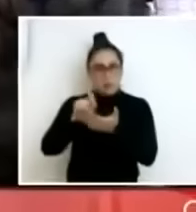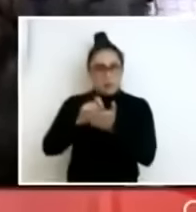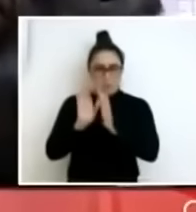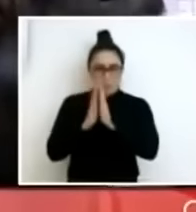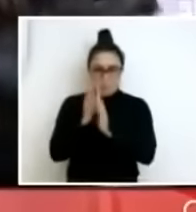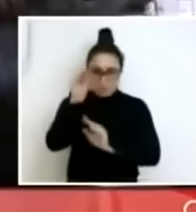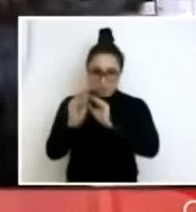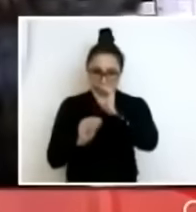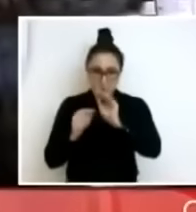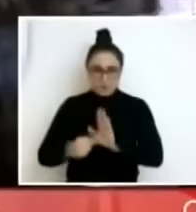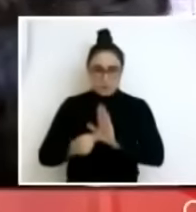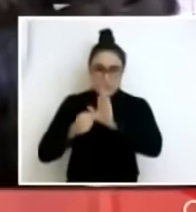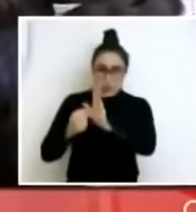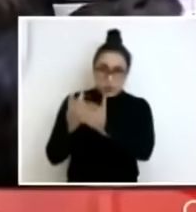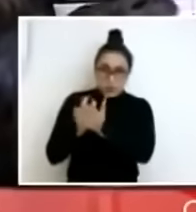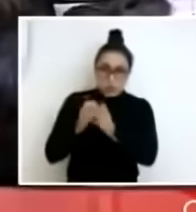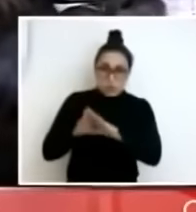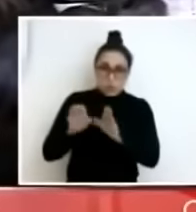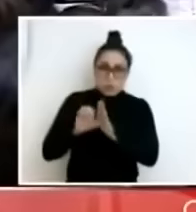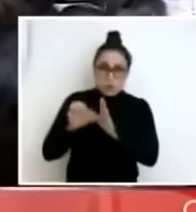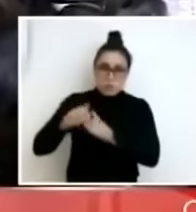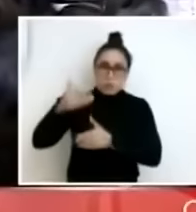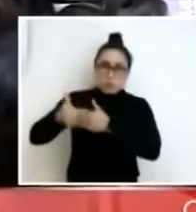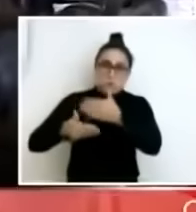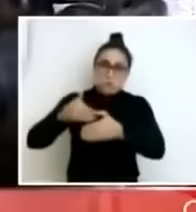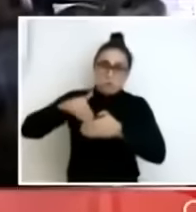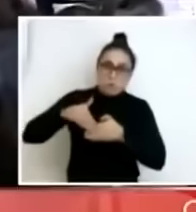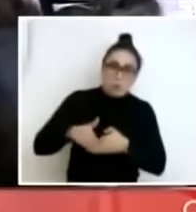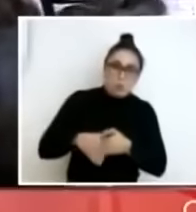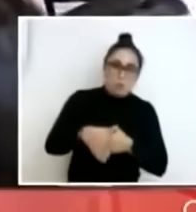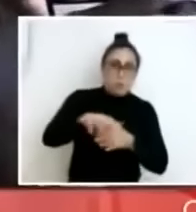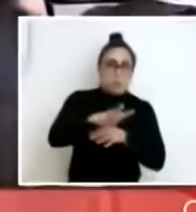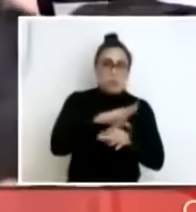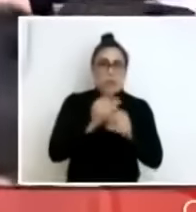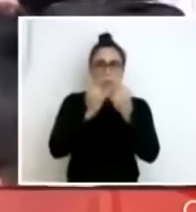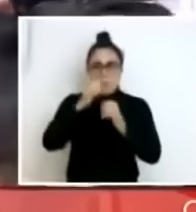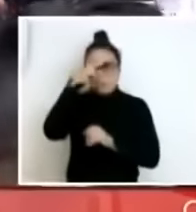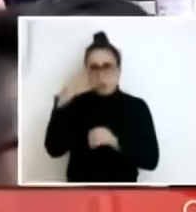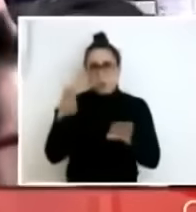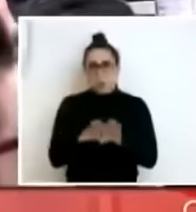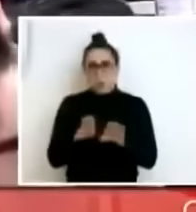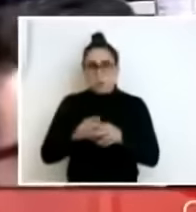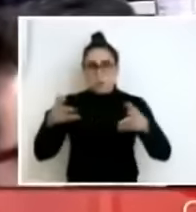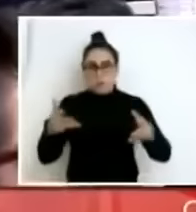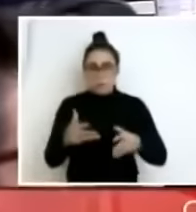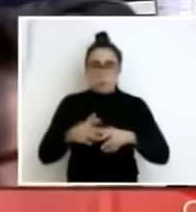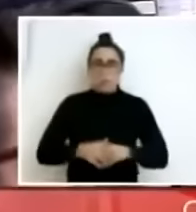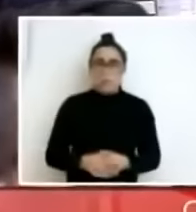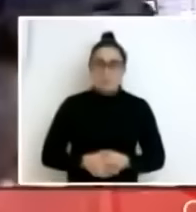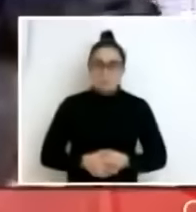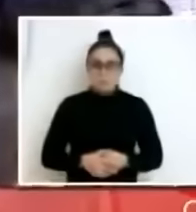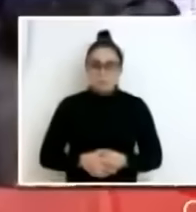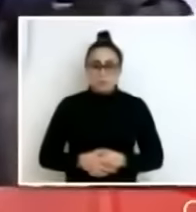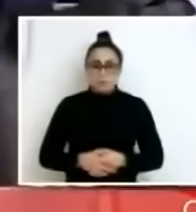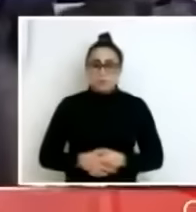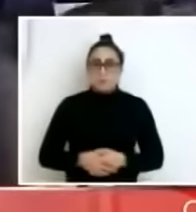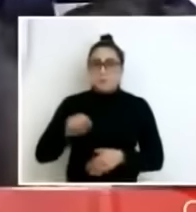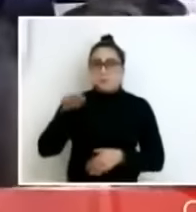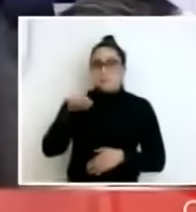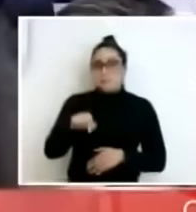coloca la piedra sobre la que se erigirá nuestra República el principio de que la